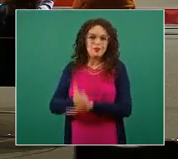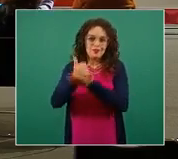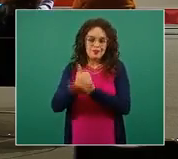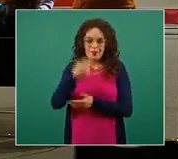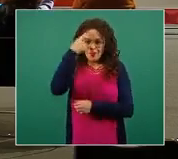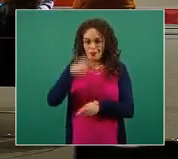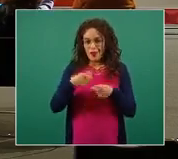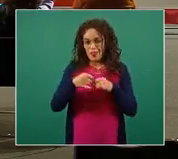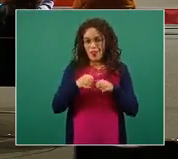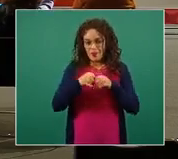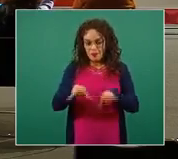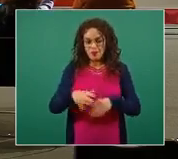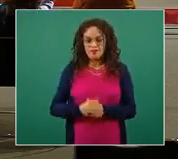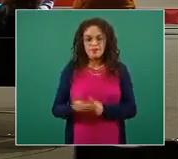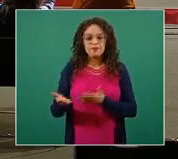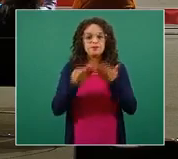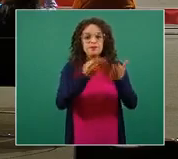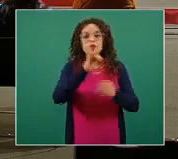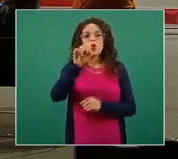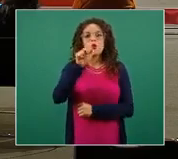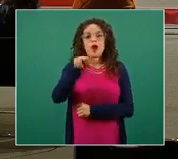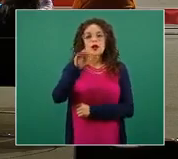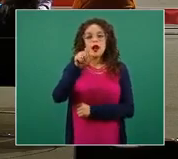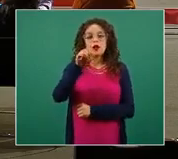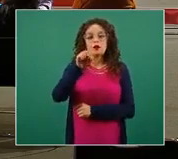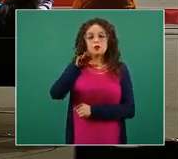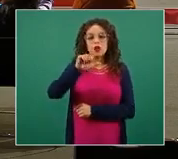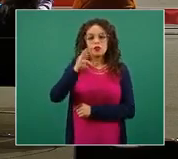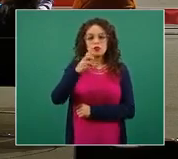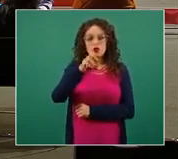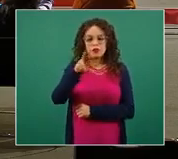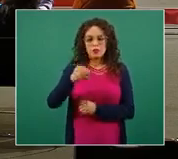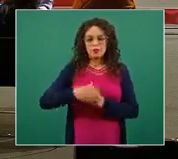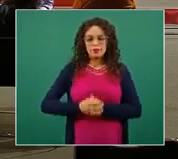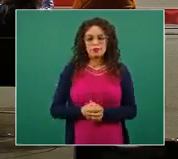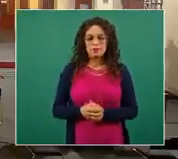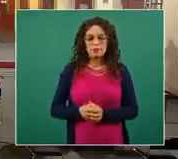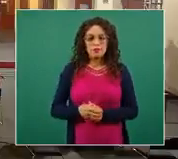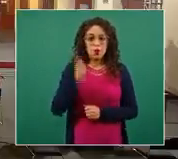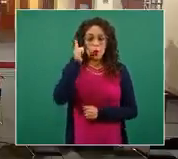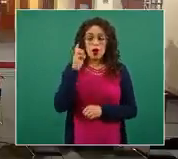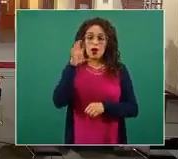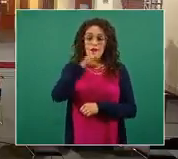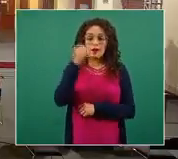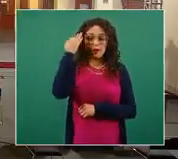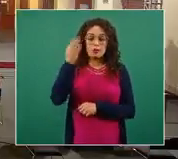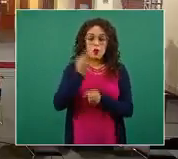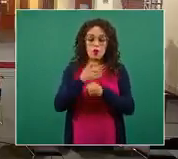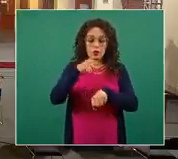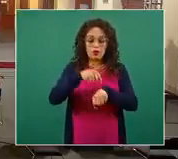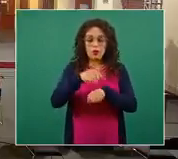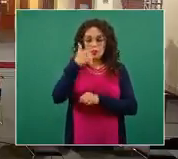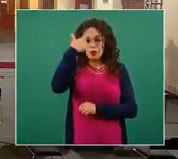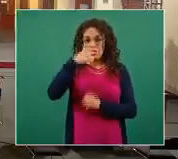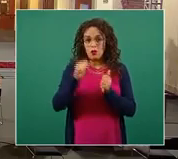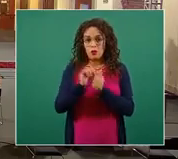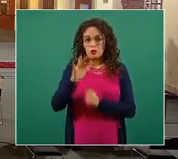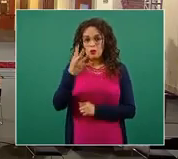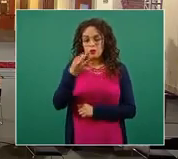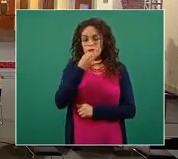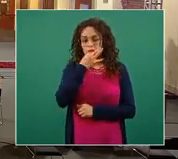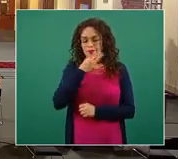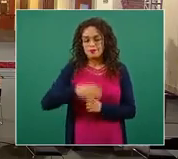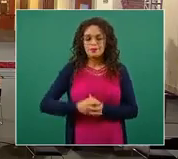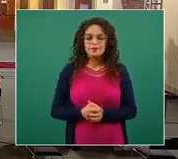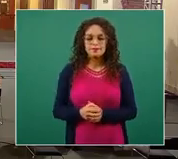Machorro, AM Noticias de Querétaro. Son las 19:54, a ver si nos da tiempo. No seguimos. Sí. Buenas noches. Juan Carlos Machorro, AM de Querétaro.